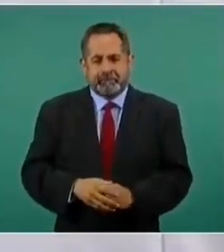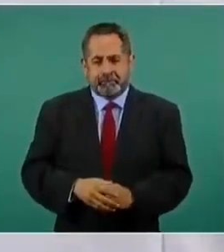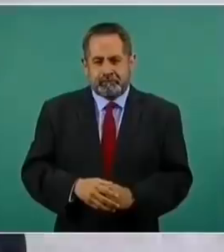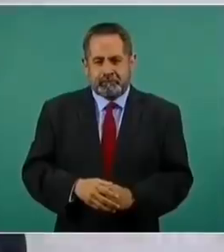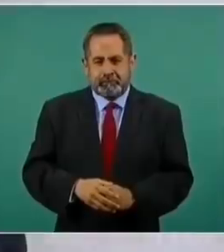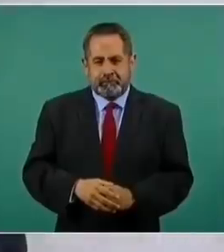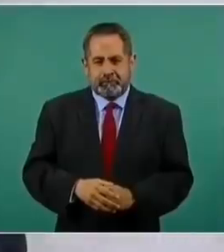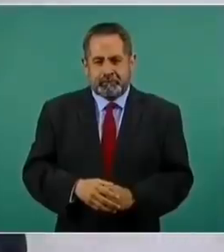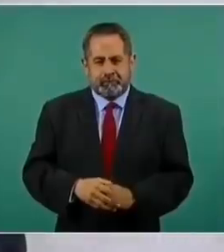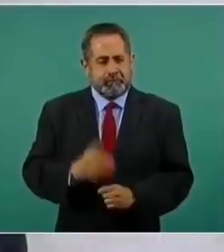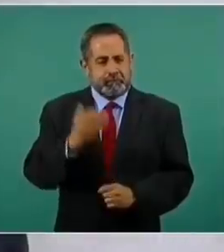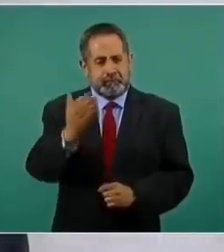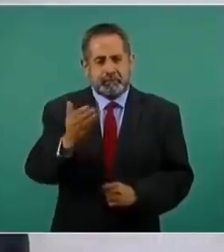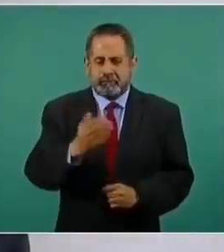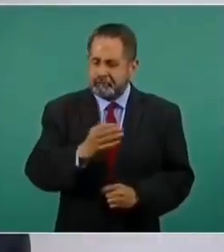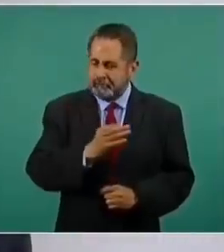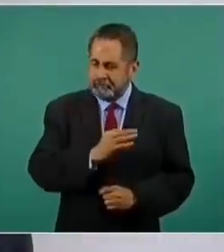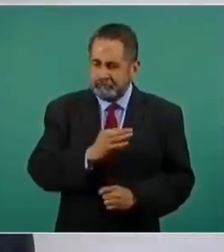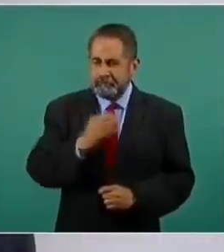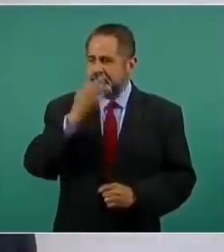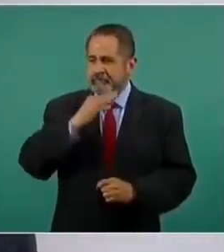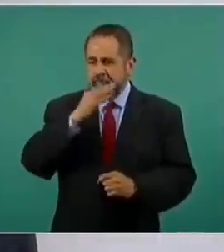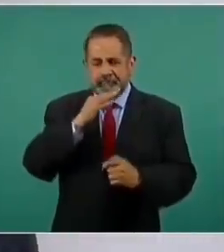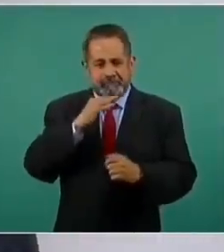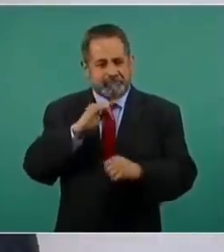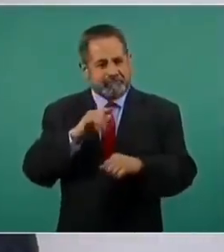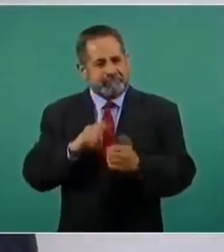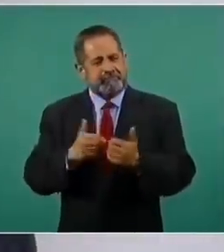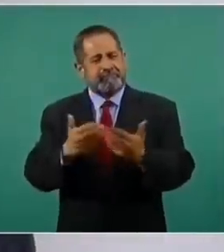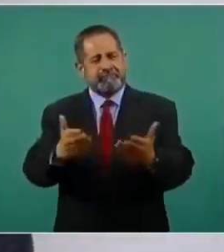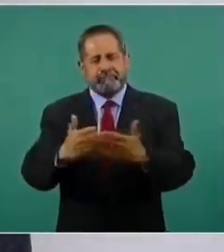un festival